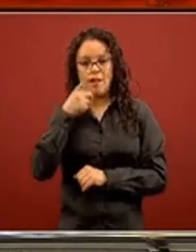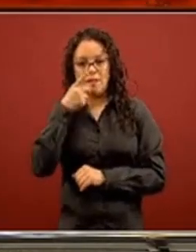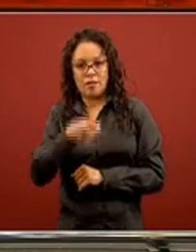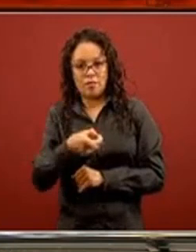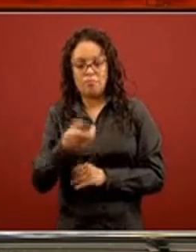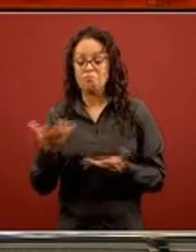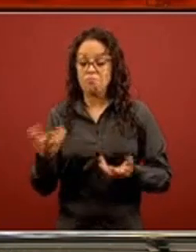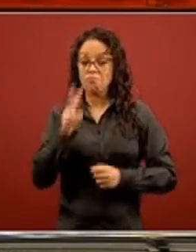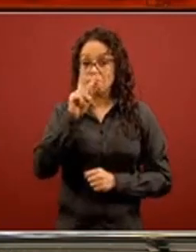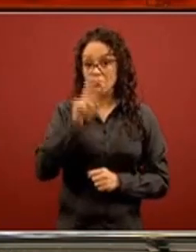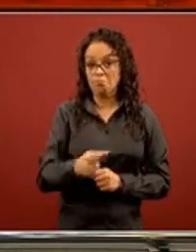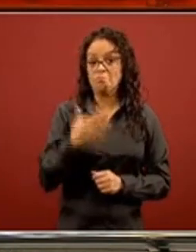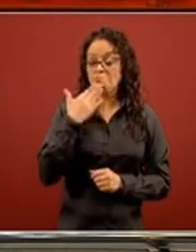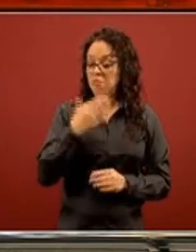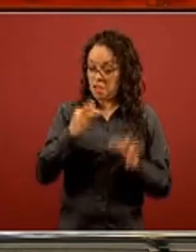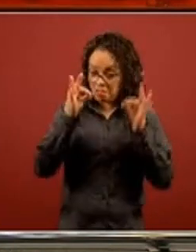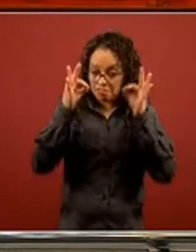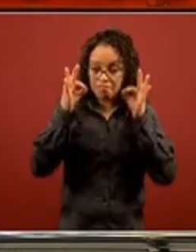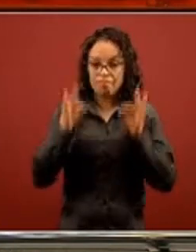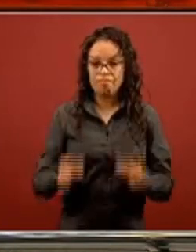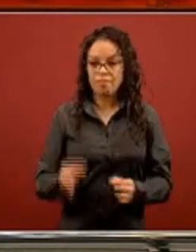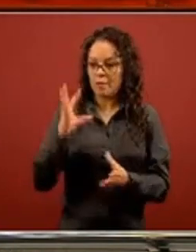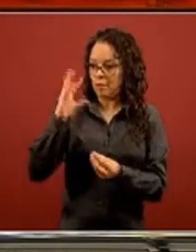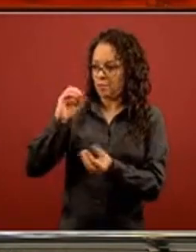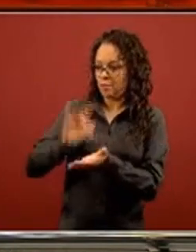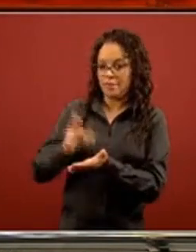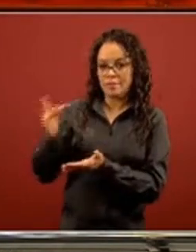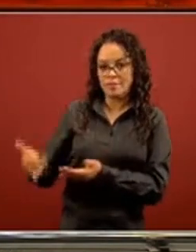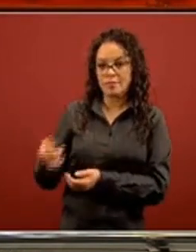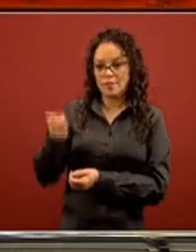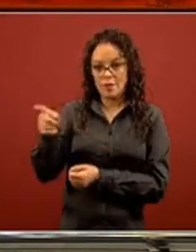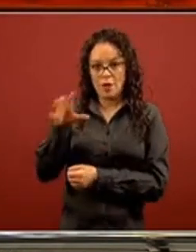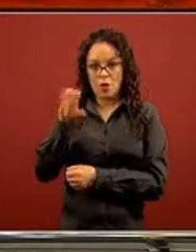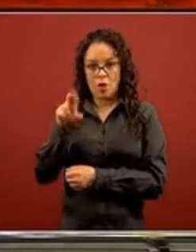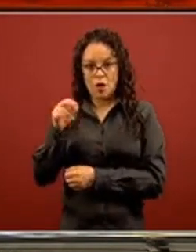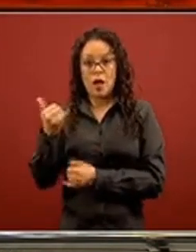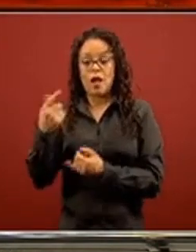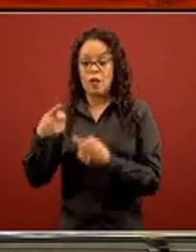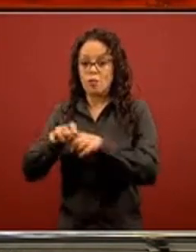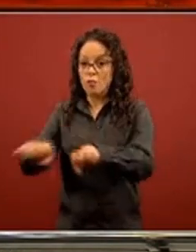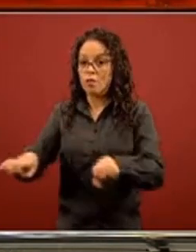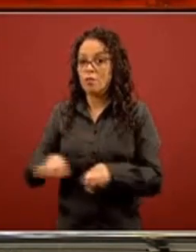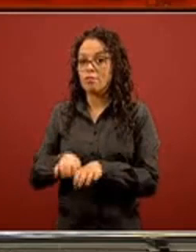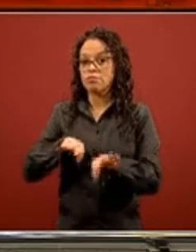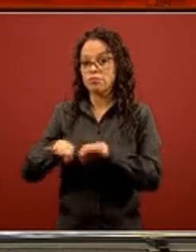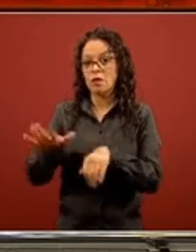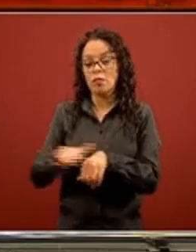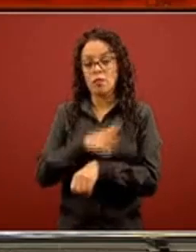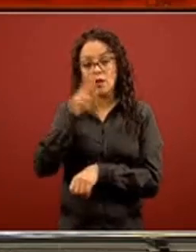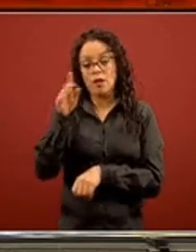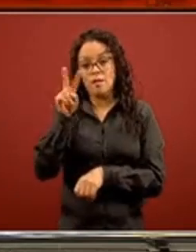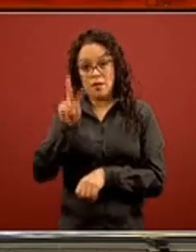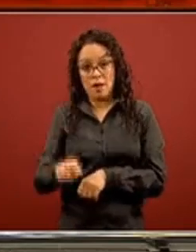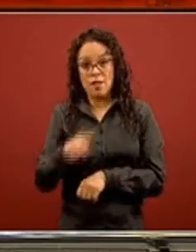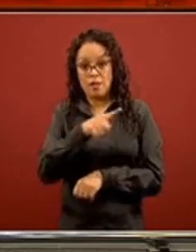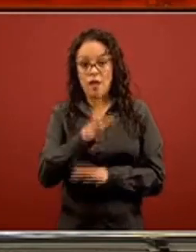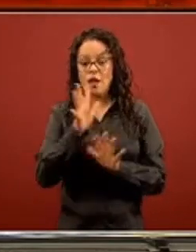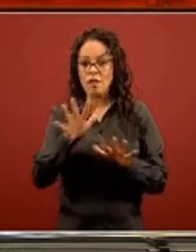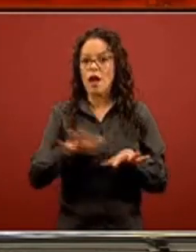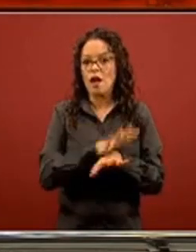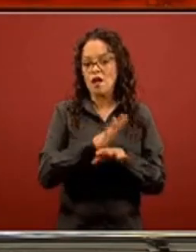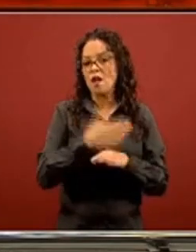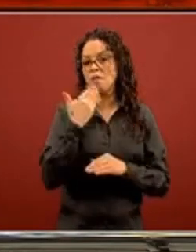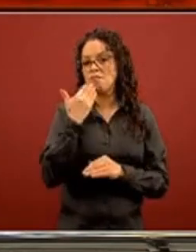efectivas, y agradezco directamente al coronel y a todo su equipo, porque esto nos representa un cambio muy positivo respecto a este